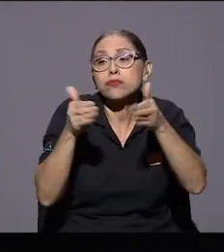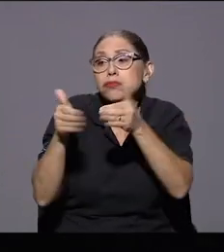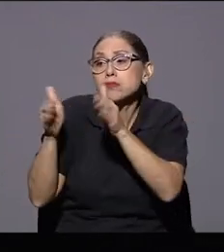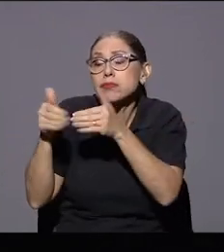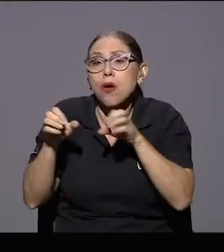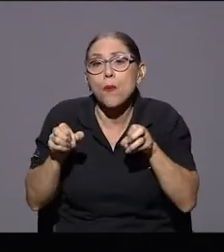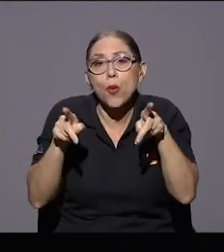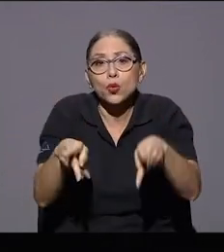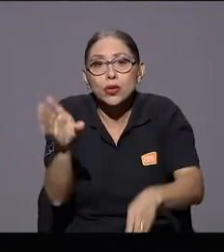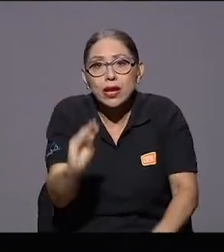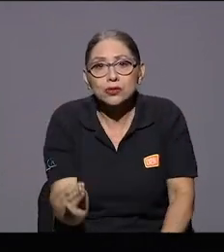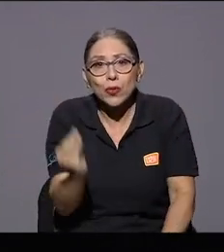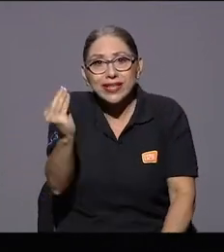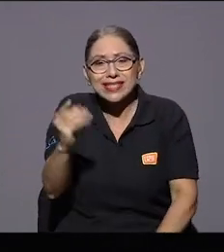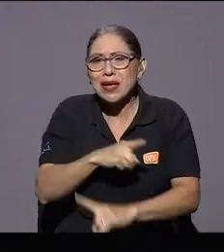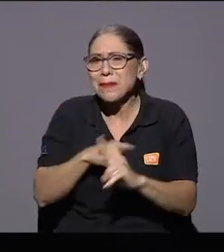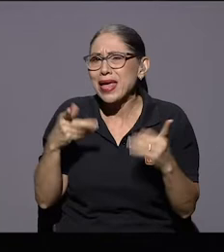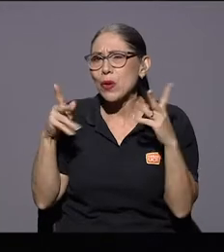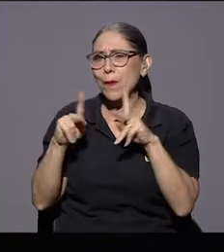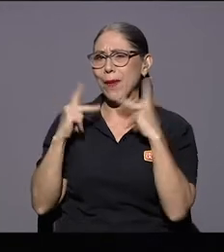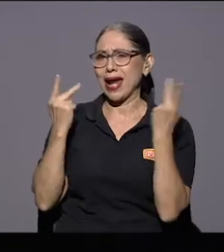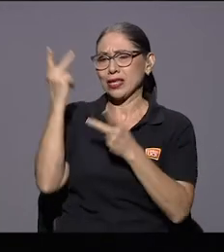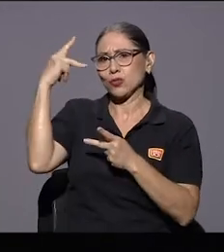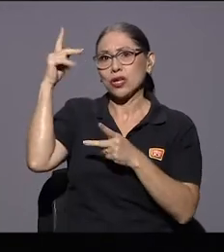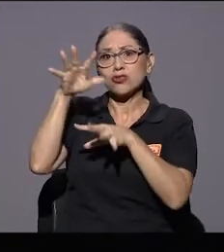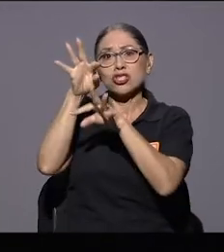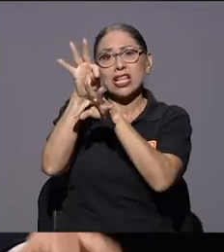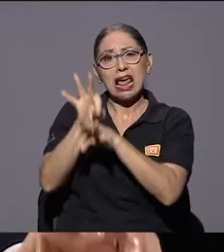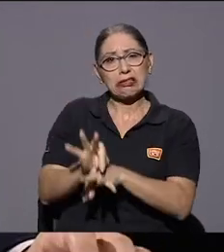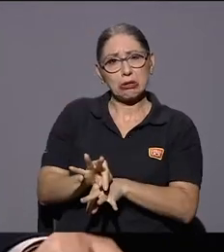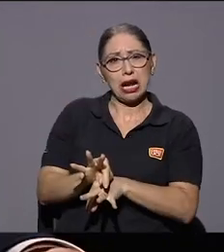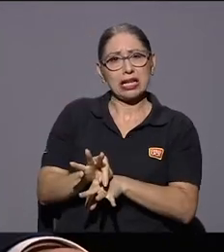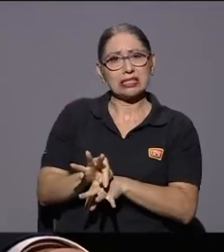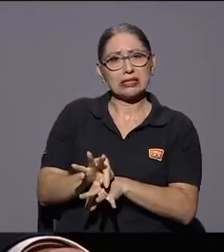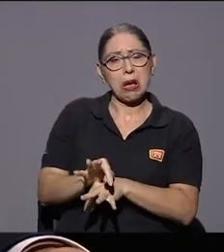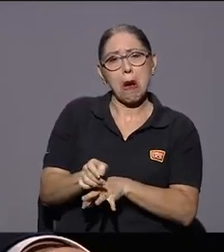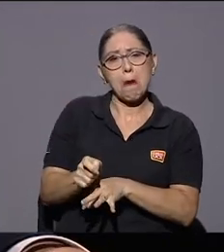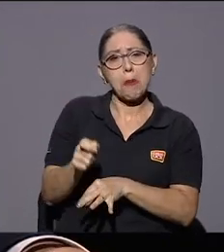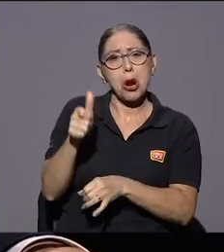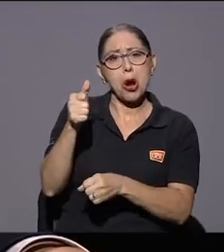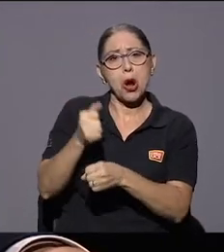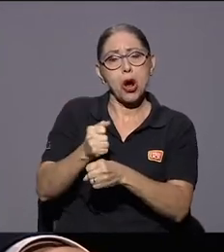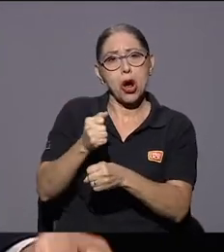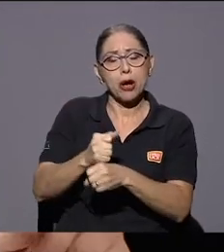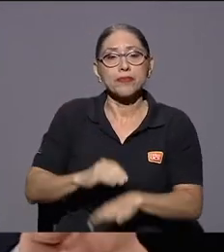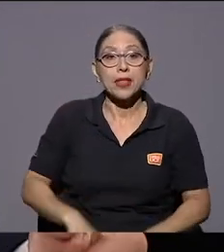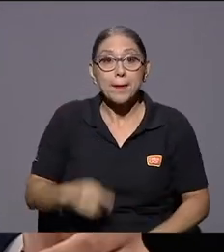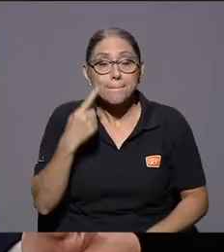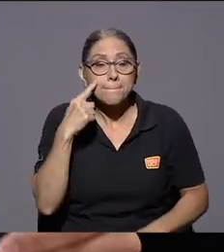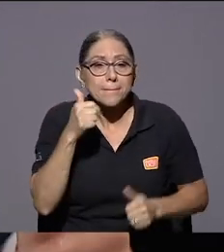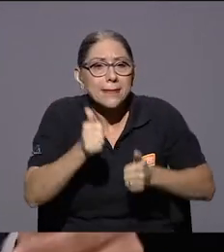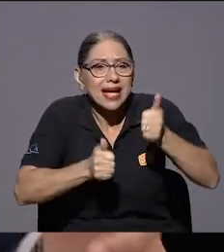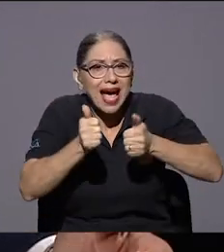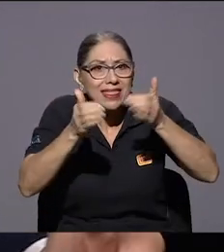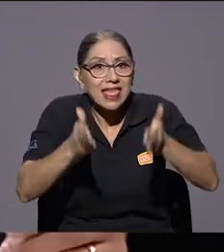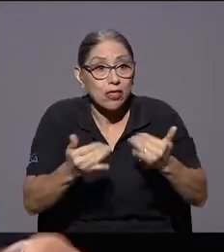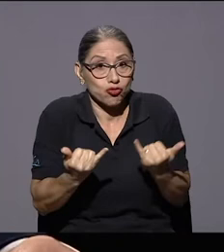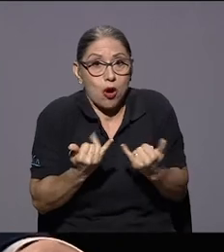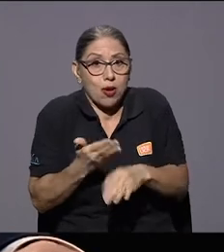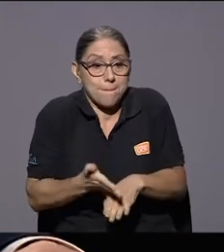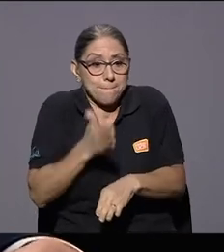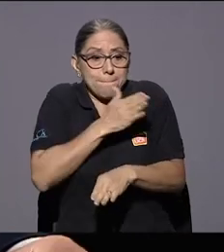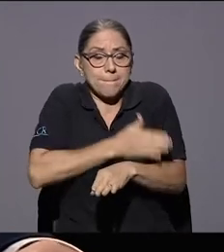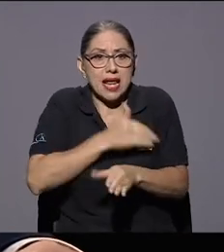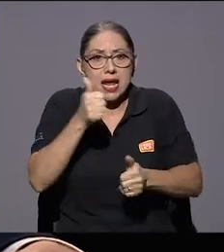realidad es que los partidos tradicionales han hecho lo mínimo. Vea que los candidatos presidenciales en este proceso de